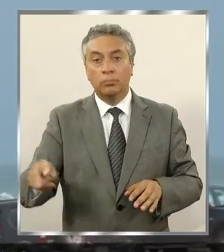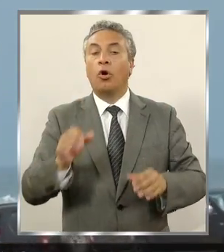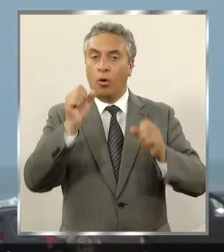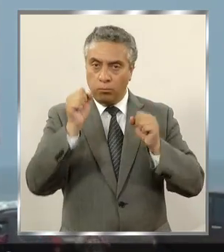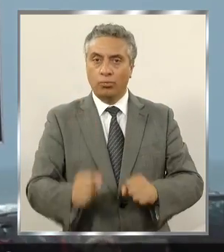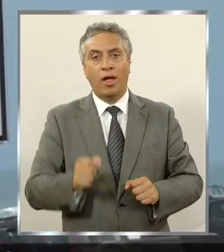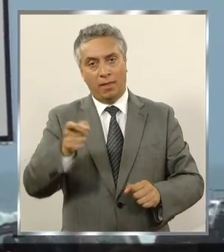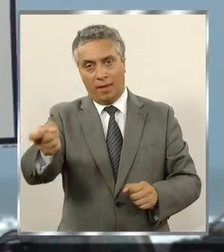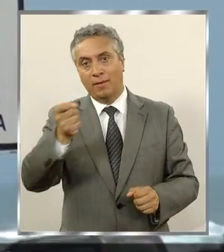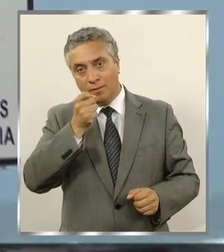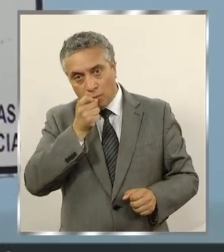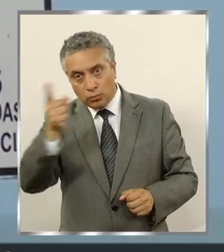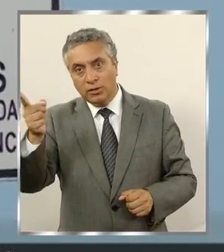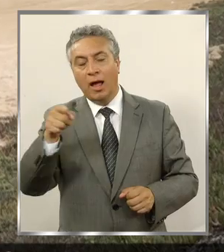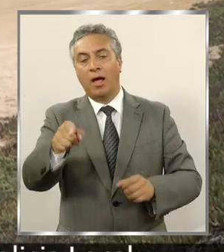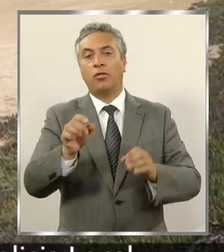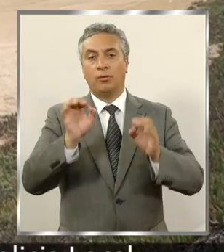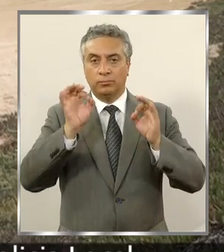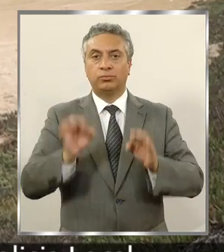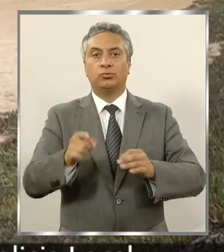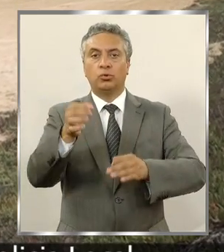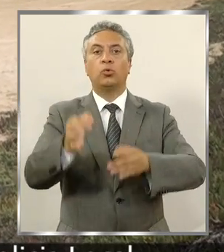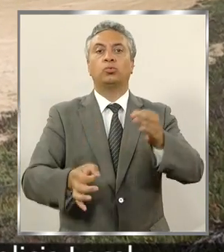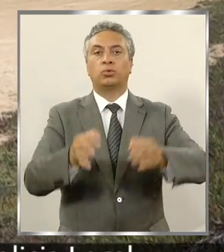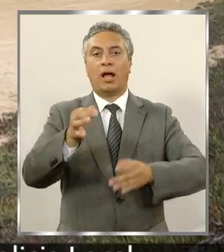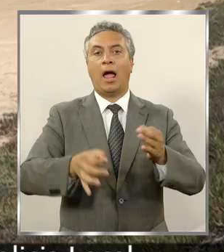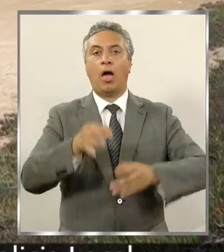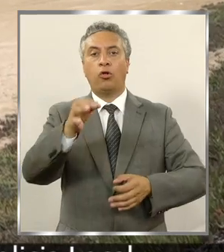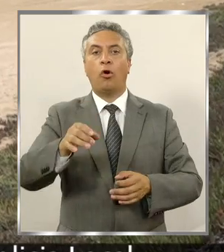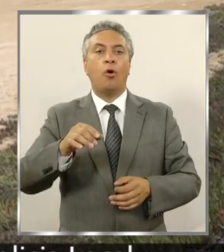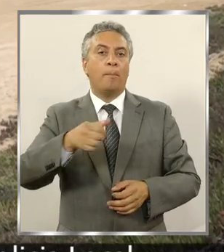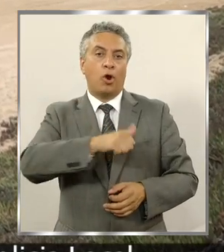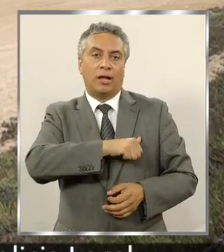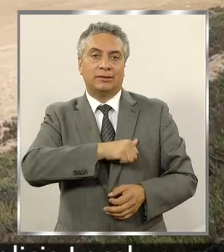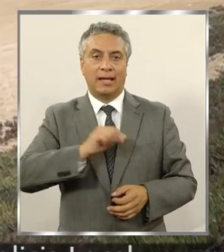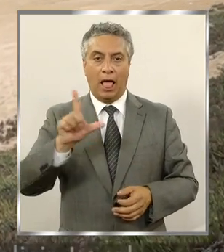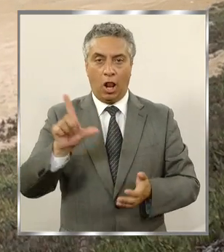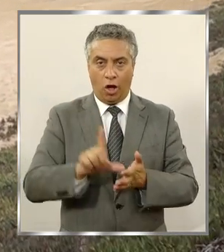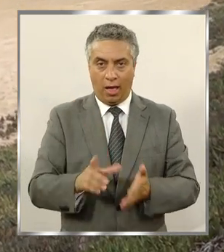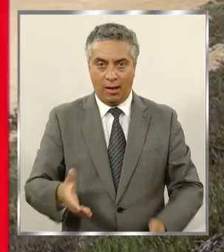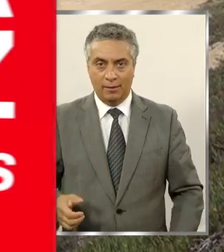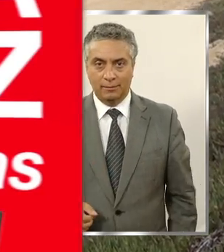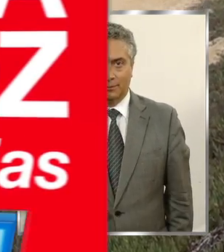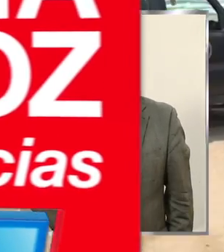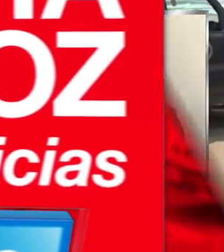exclusivo podría ser denunciado al correspondiente juzgado de policía local.